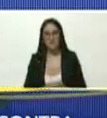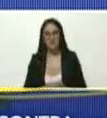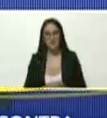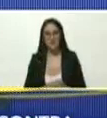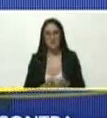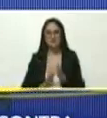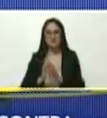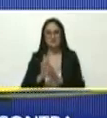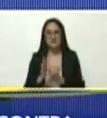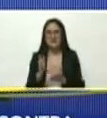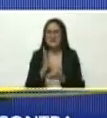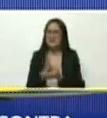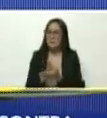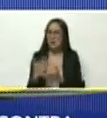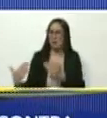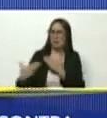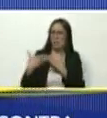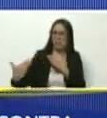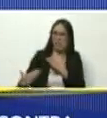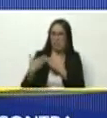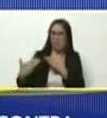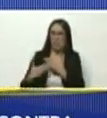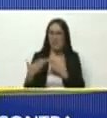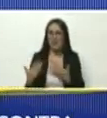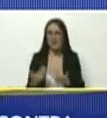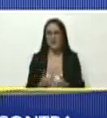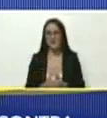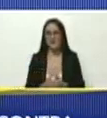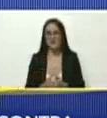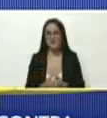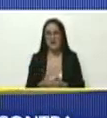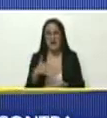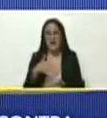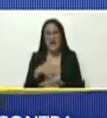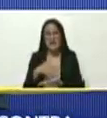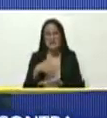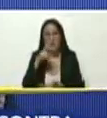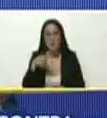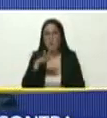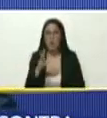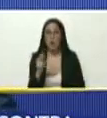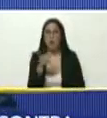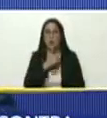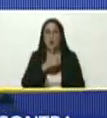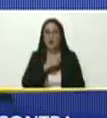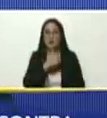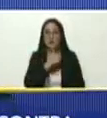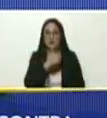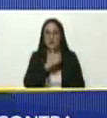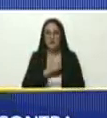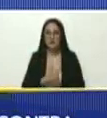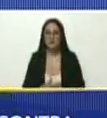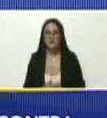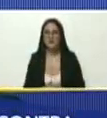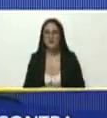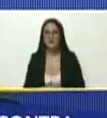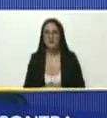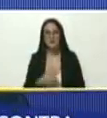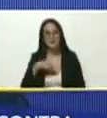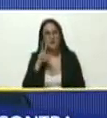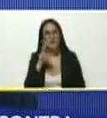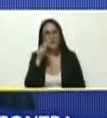permanente de amenaza sobre la base de una crisis que los pueblos ya no aguantan. Ya nosotros vemos a